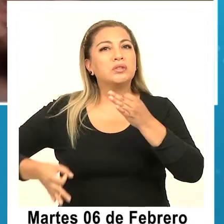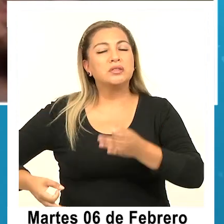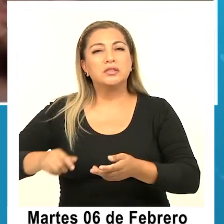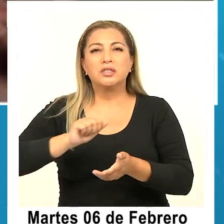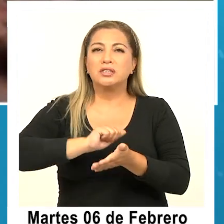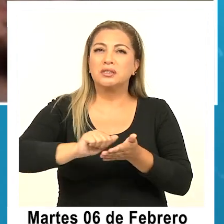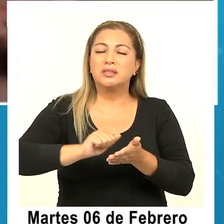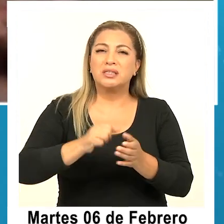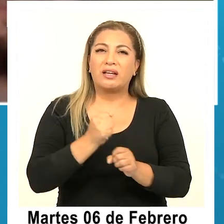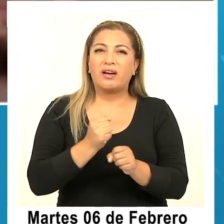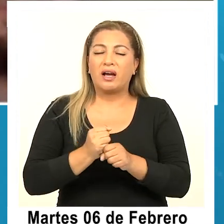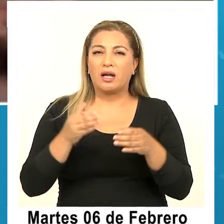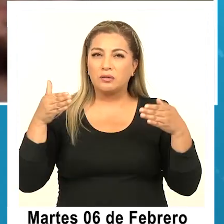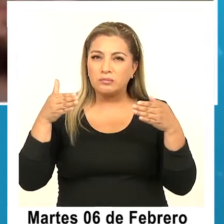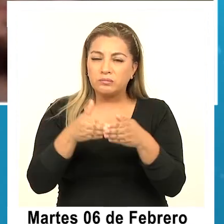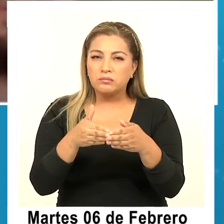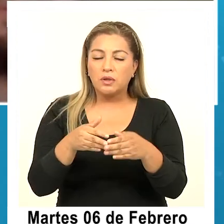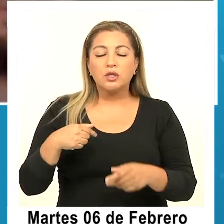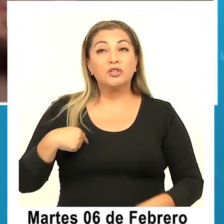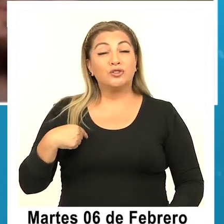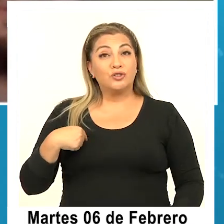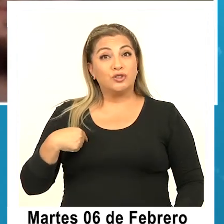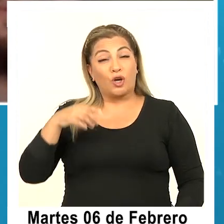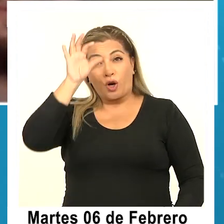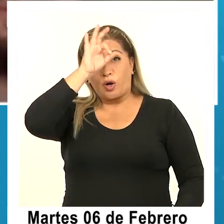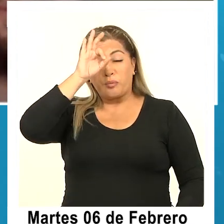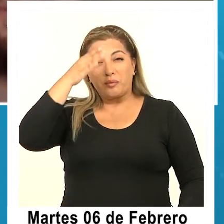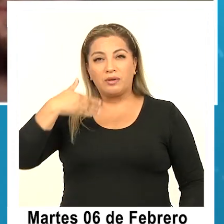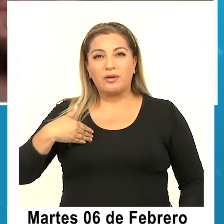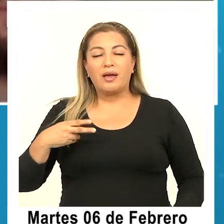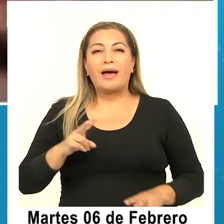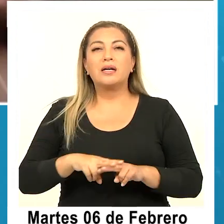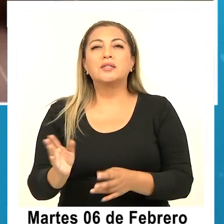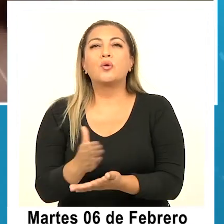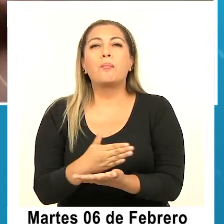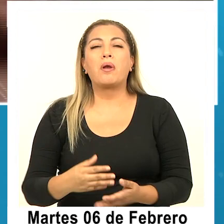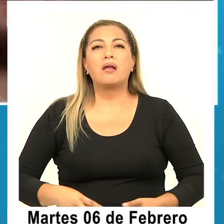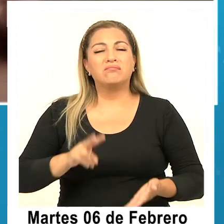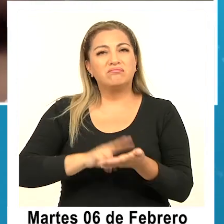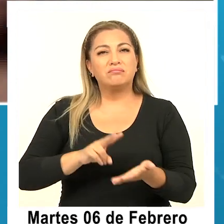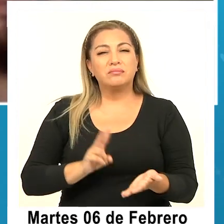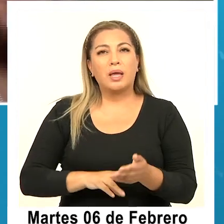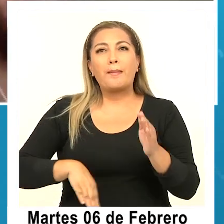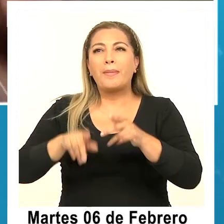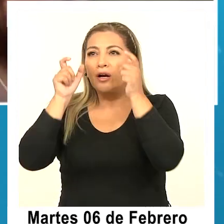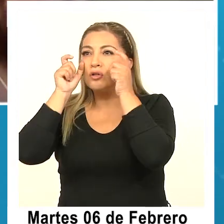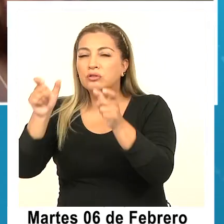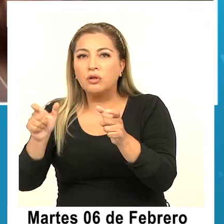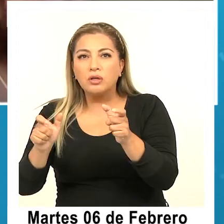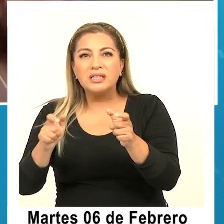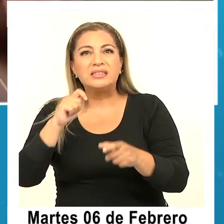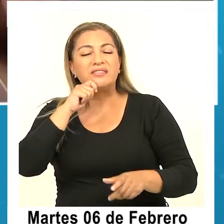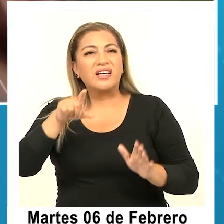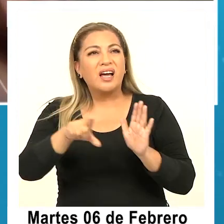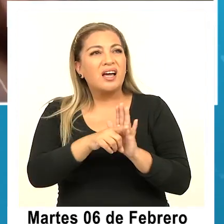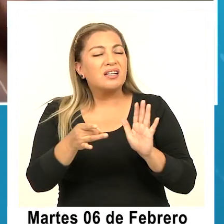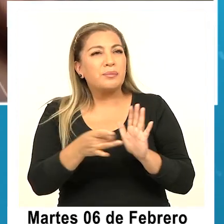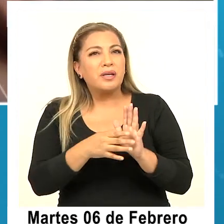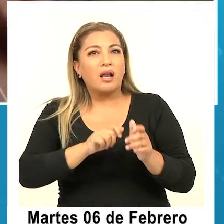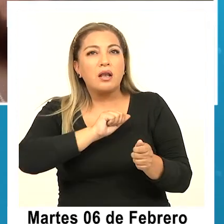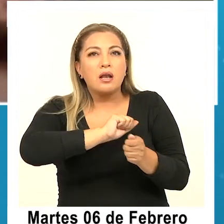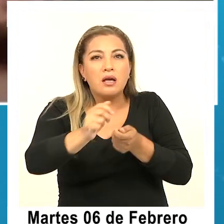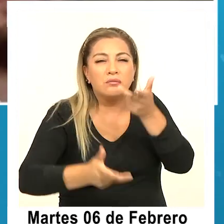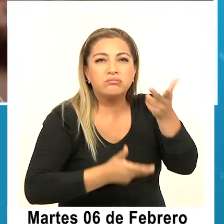tema. Yo creo que de algún modo implementemos un plan verdadero. Más vigilancia. Si son incendio criminal, debe vigilarse. En el